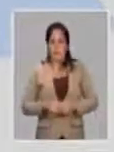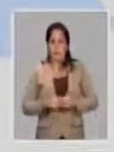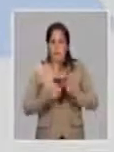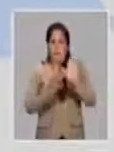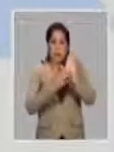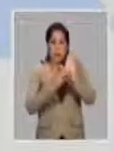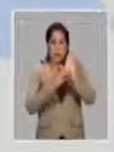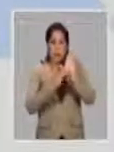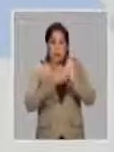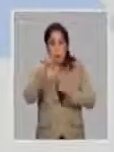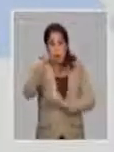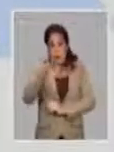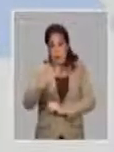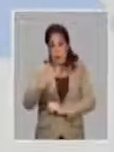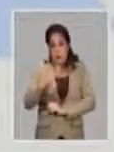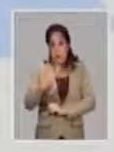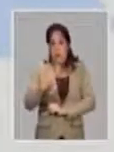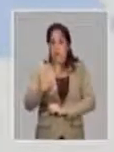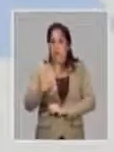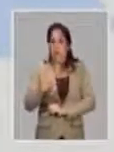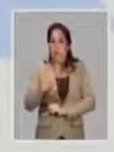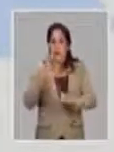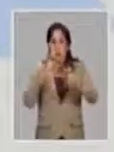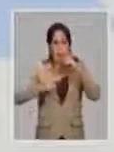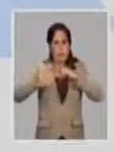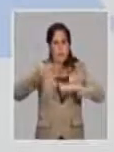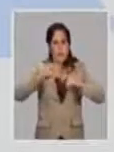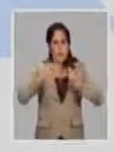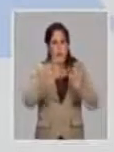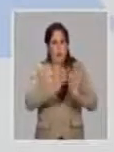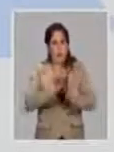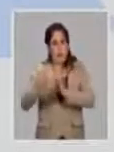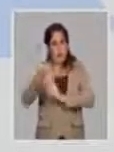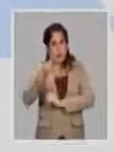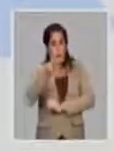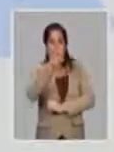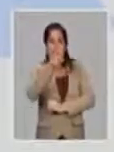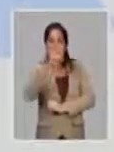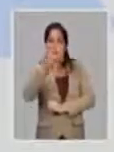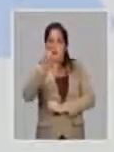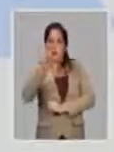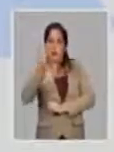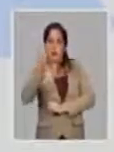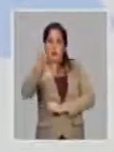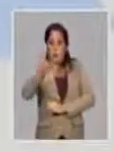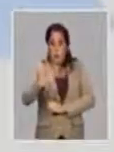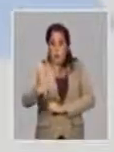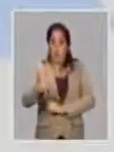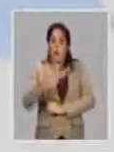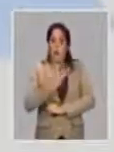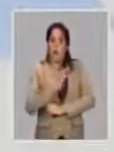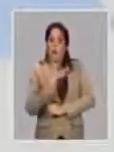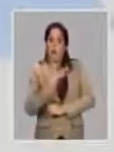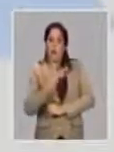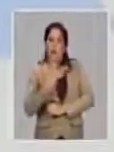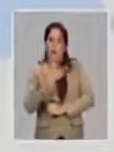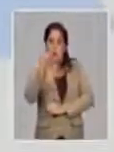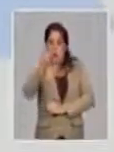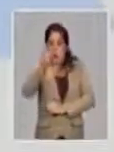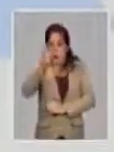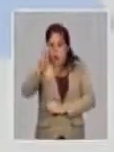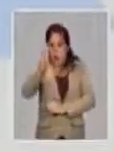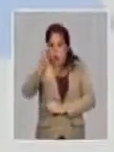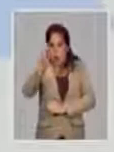primera exposición en seres humanos fue en el estudio clínico fase 1 en 132